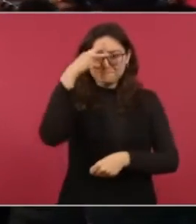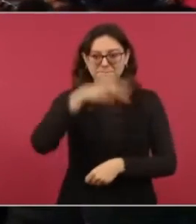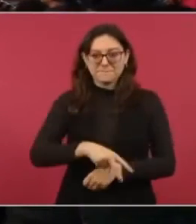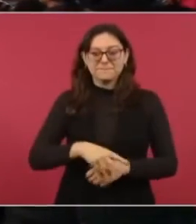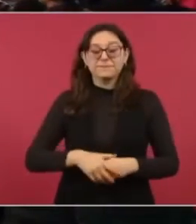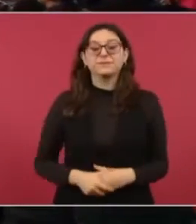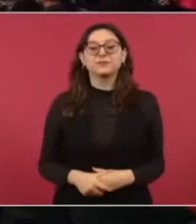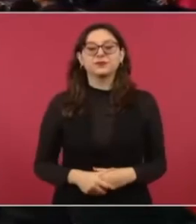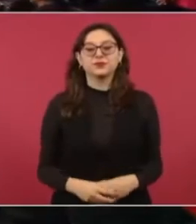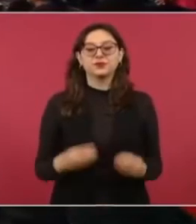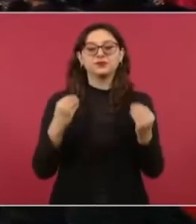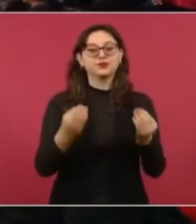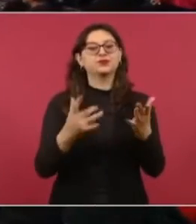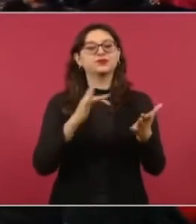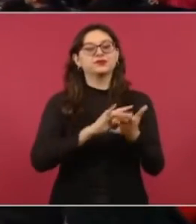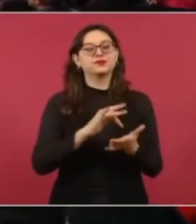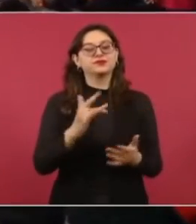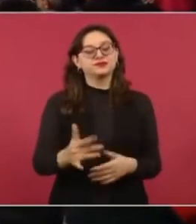Gracias, Ballesteros.